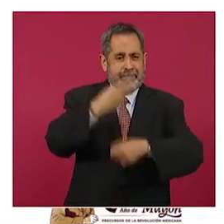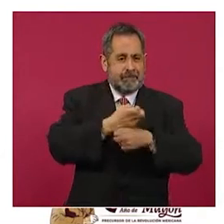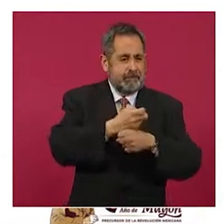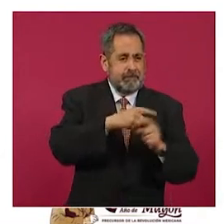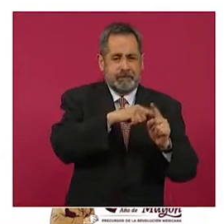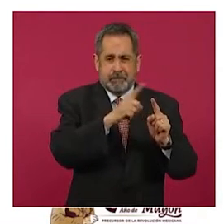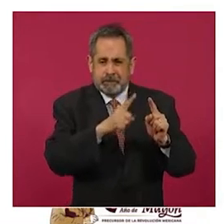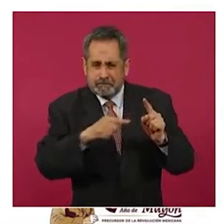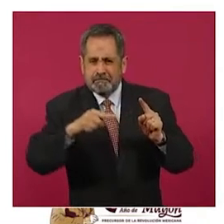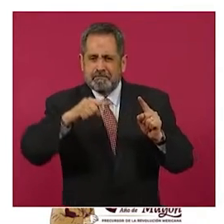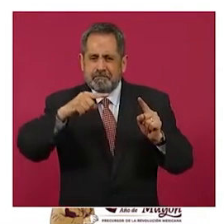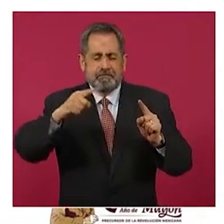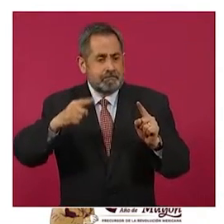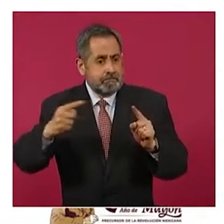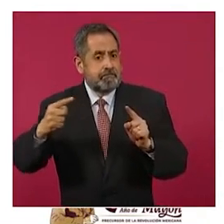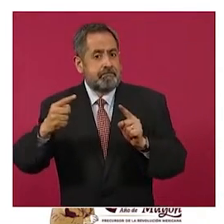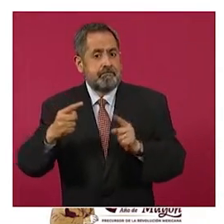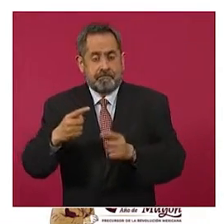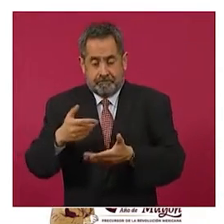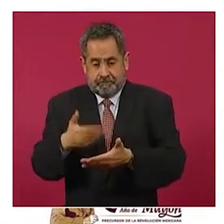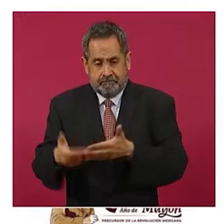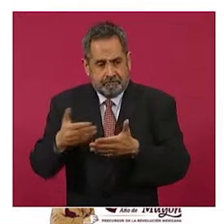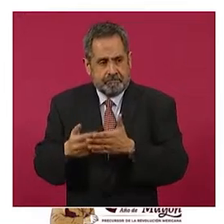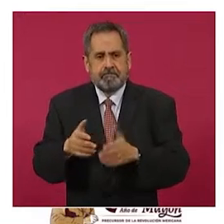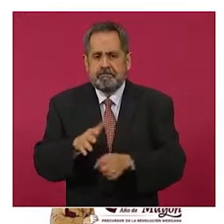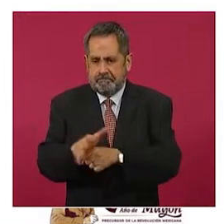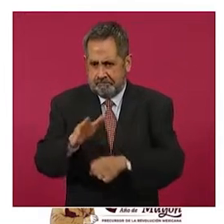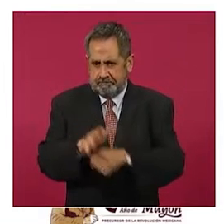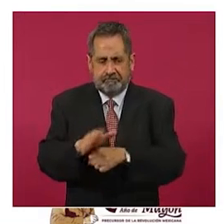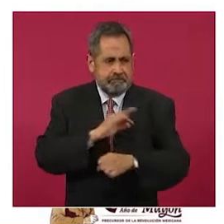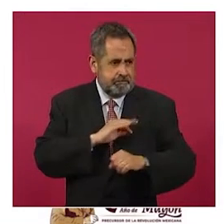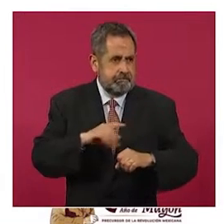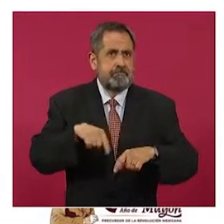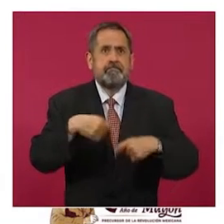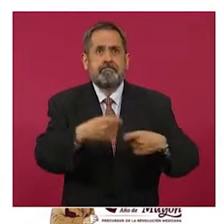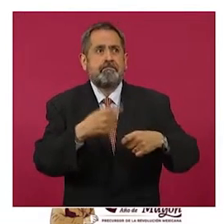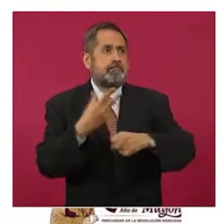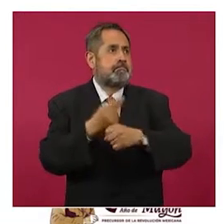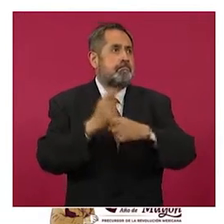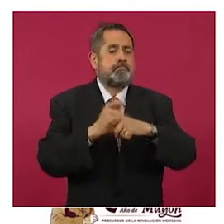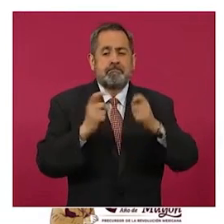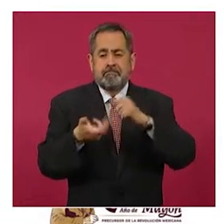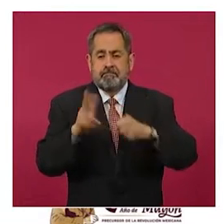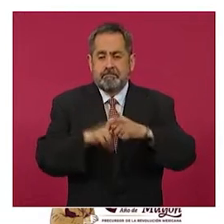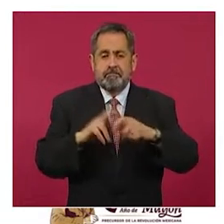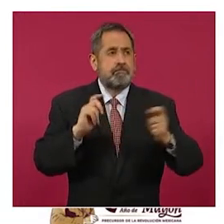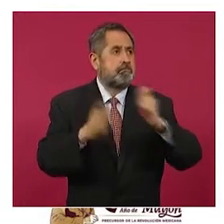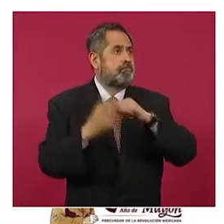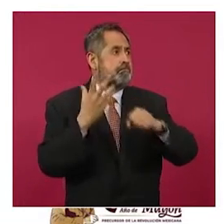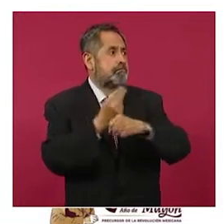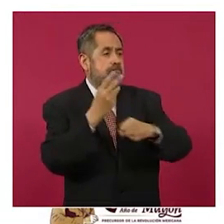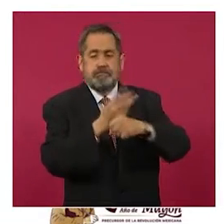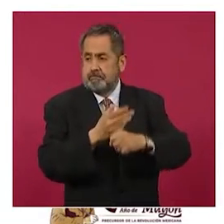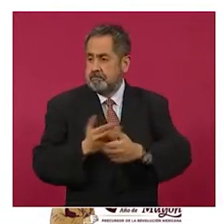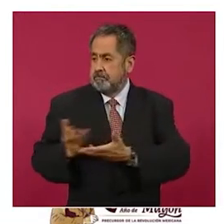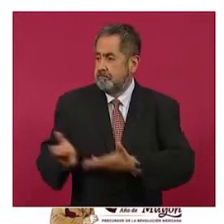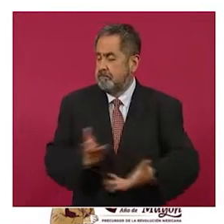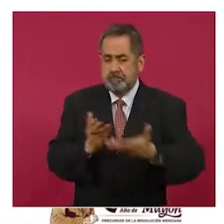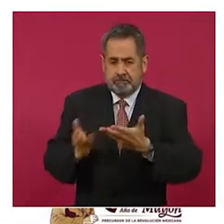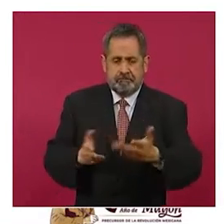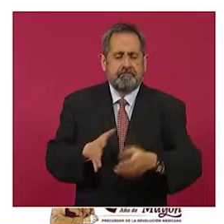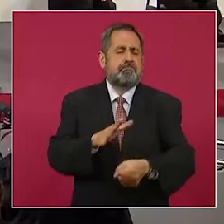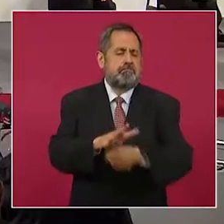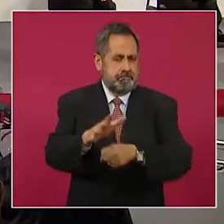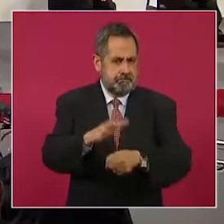y hemos mantenido en todo momento la capacidad de reconversión hospitalaria que esté por arriba de la demanda. En todo momento hay